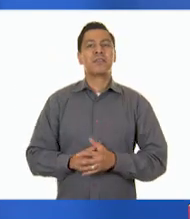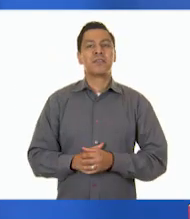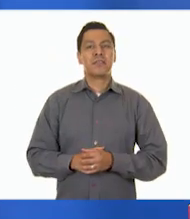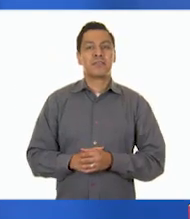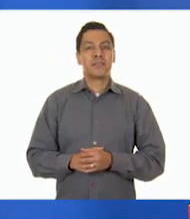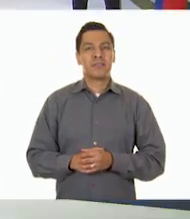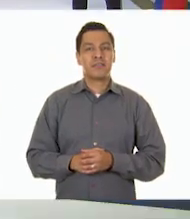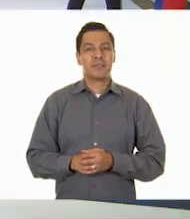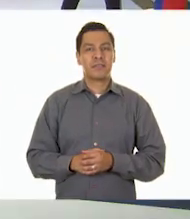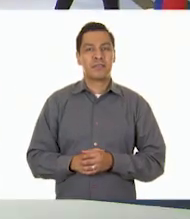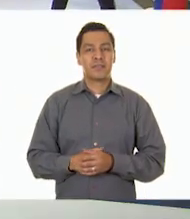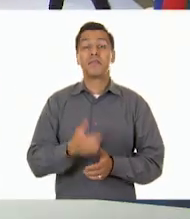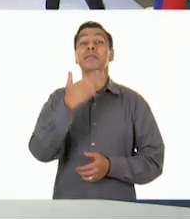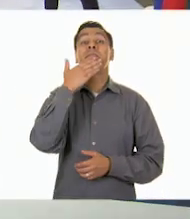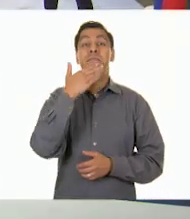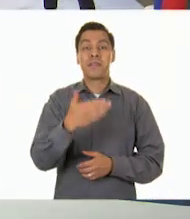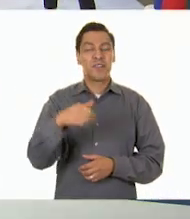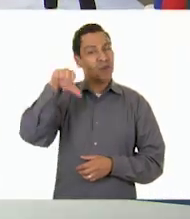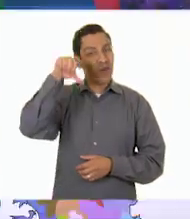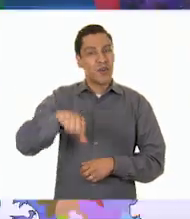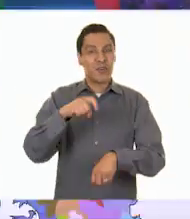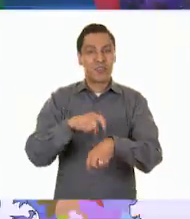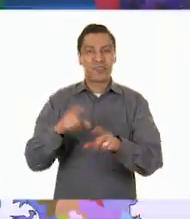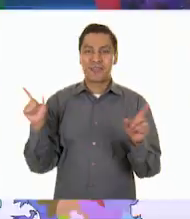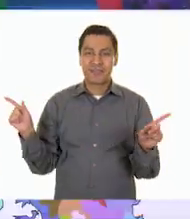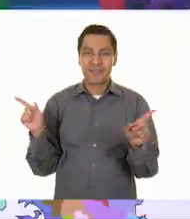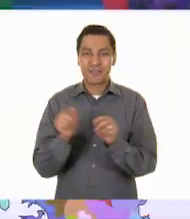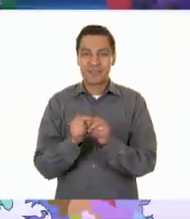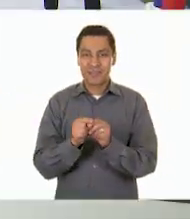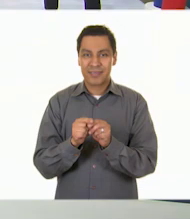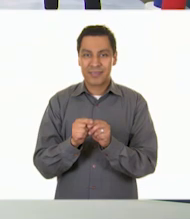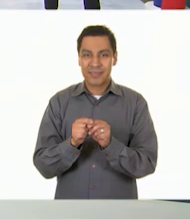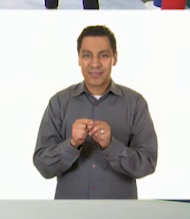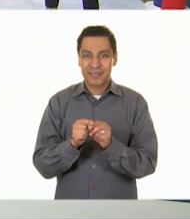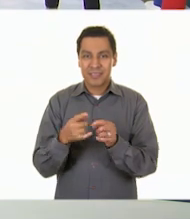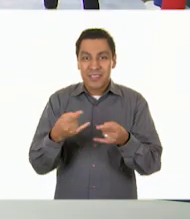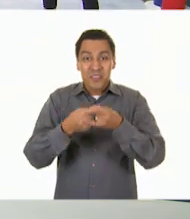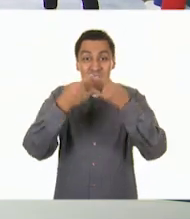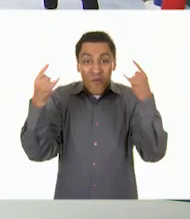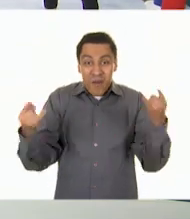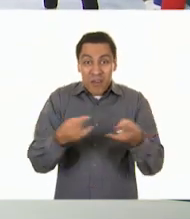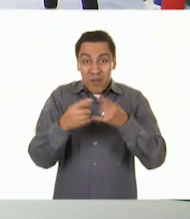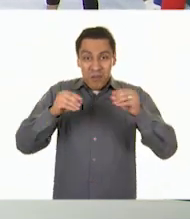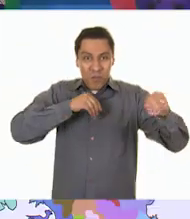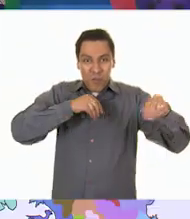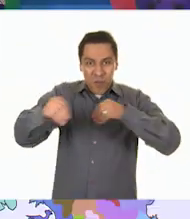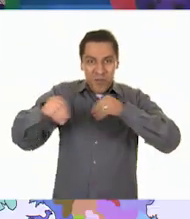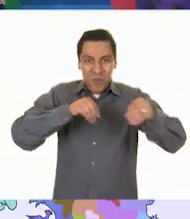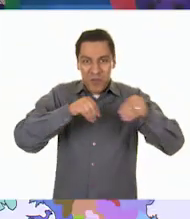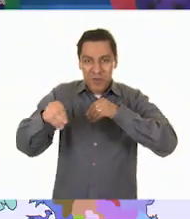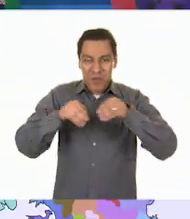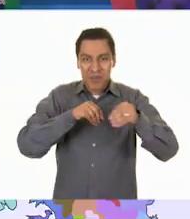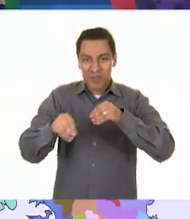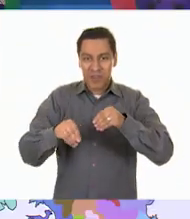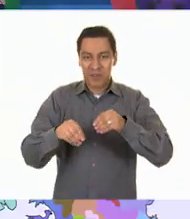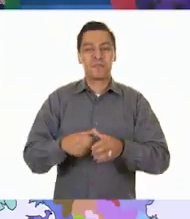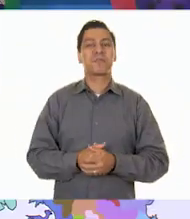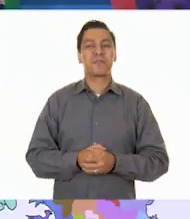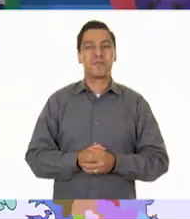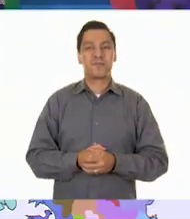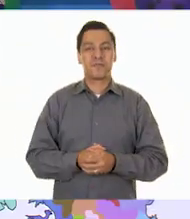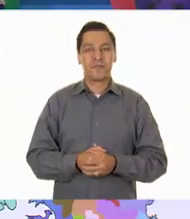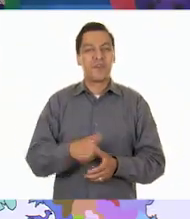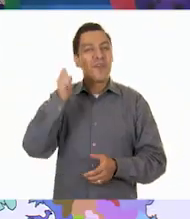muy bien pues por hoy hemos terminado con el movimiento de nivel primaria y